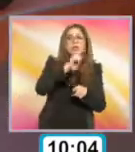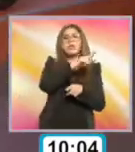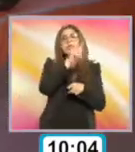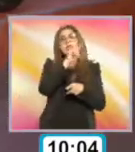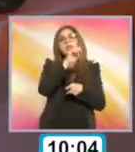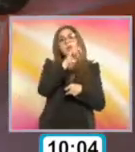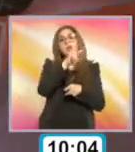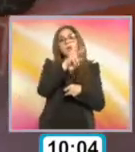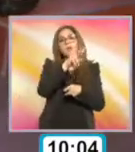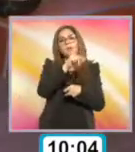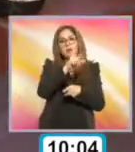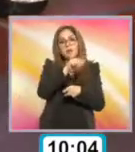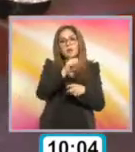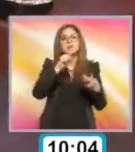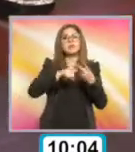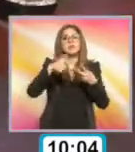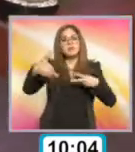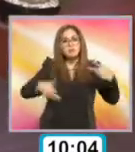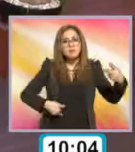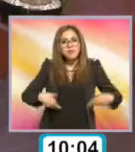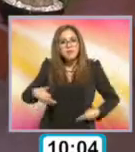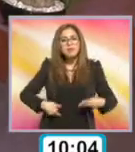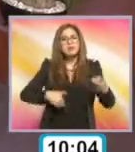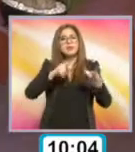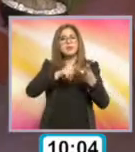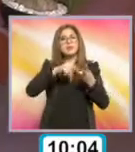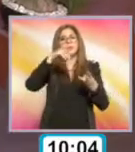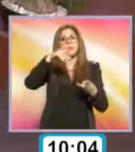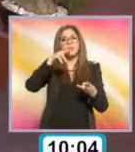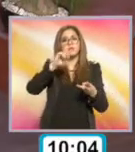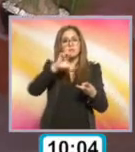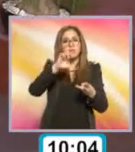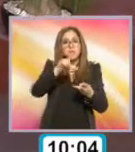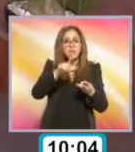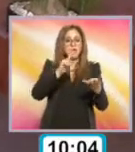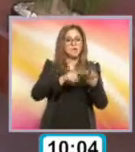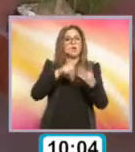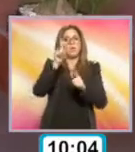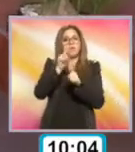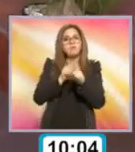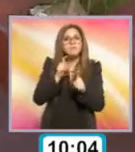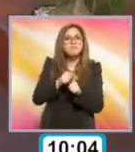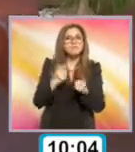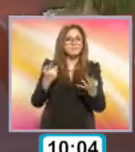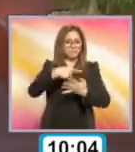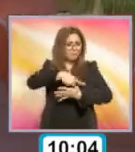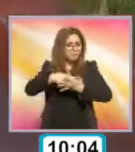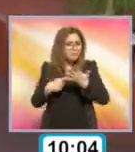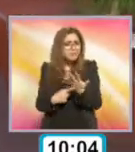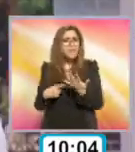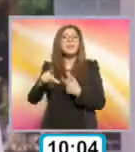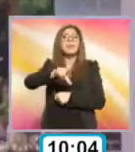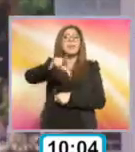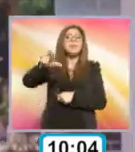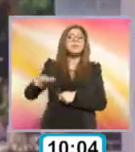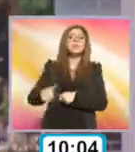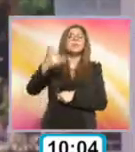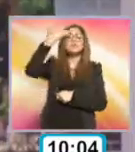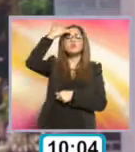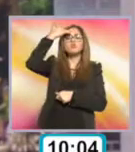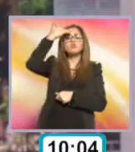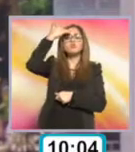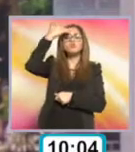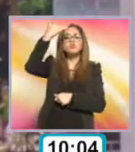hecho teatro Musical, comedia. cómico, bueno, de todo. Y ahora regresas después de un